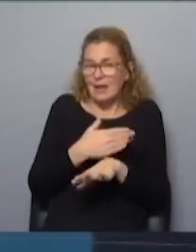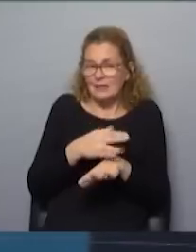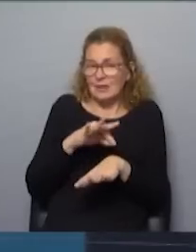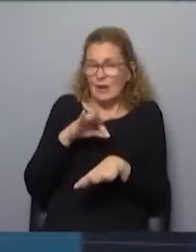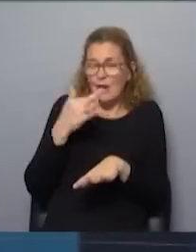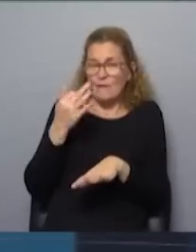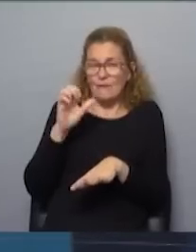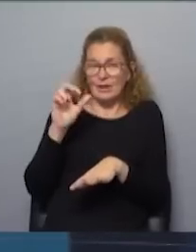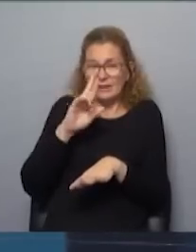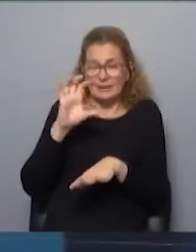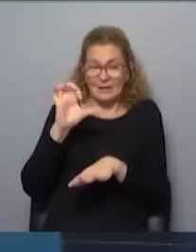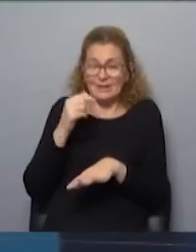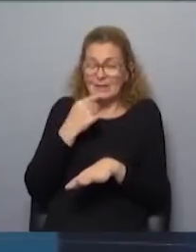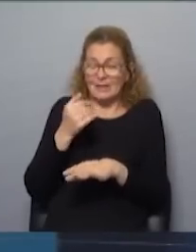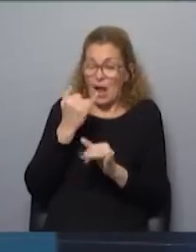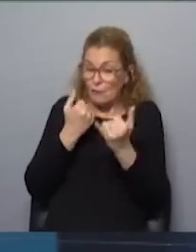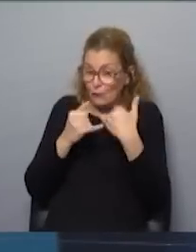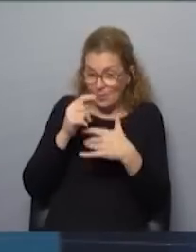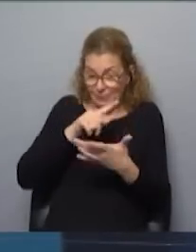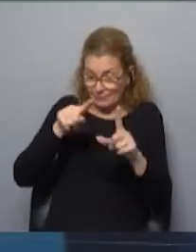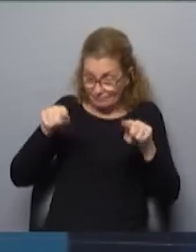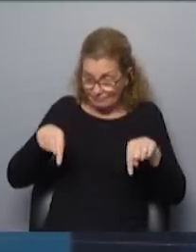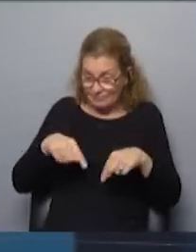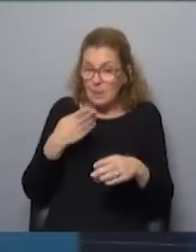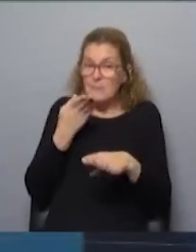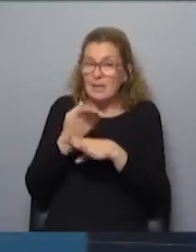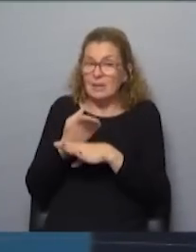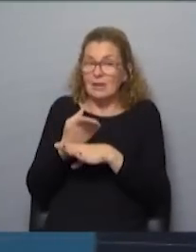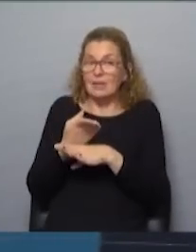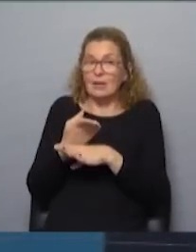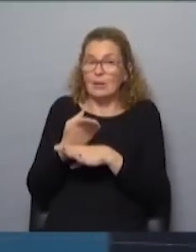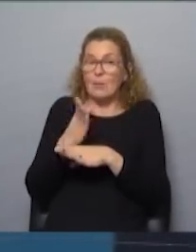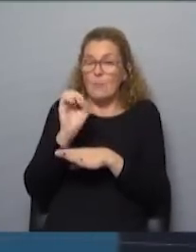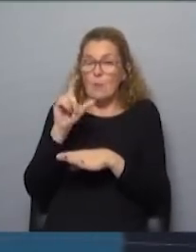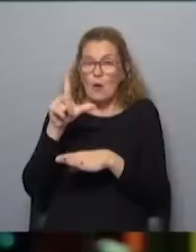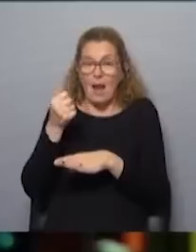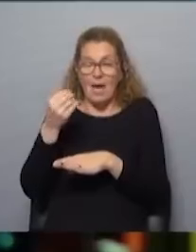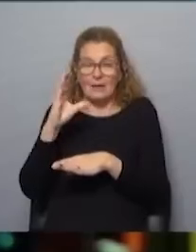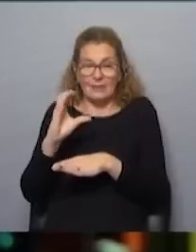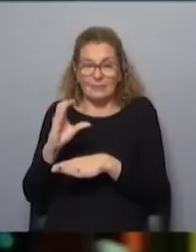rodrigo ofrece en ese informe que hizo a pedido del doctor josé pedro polaca